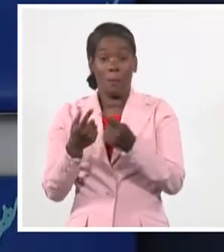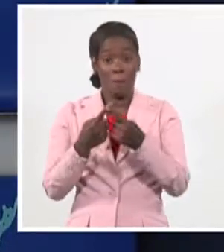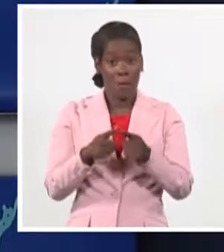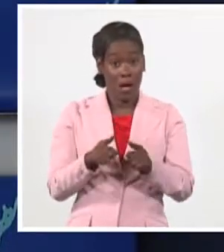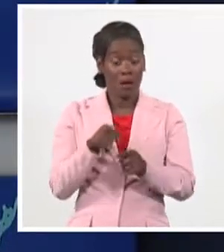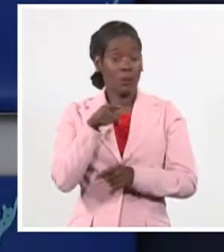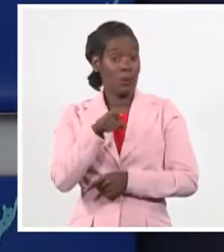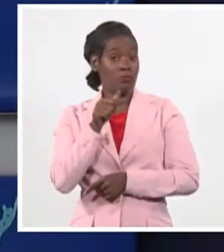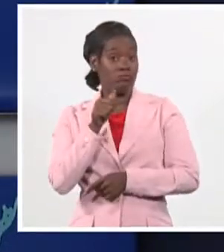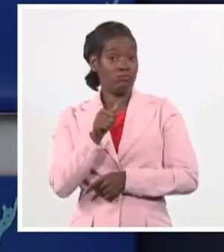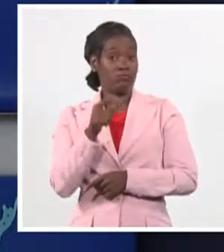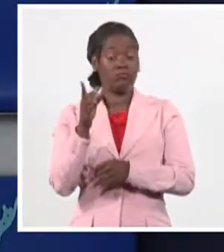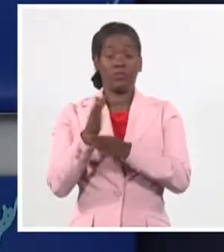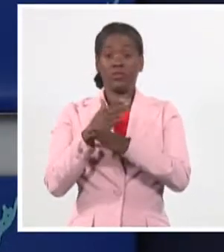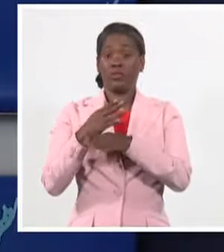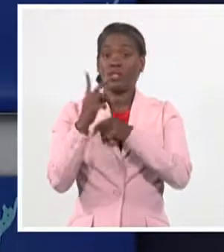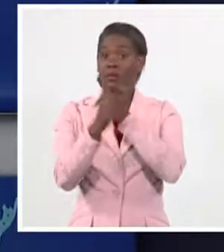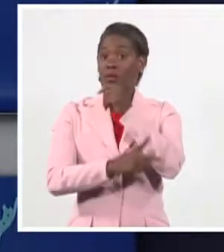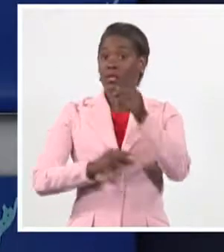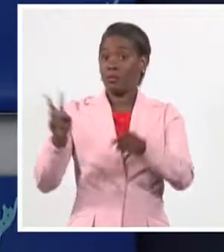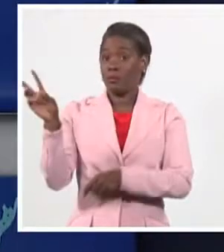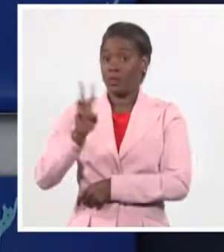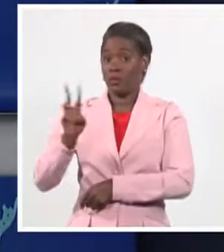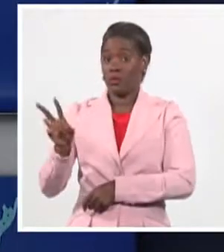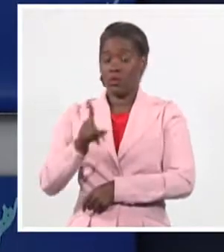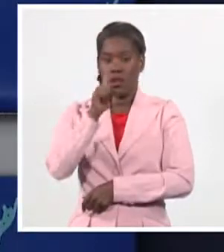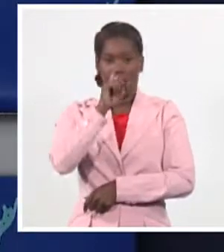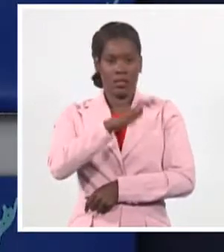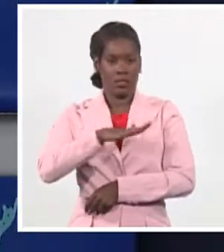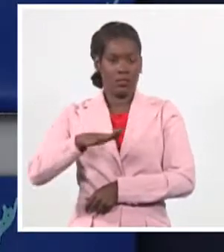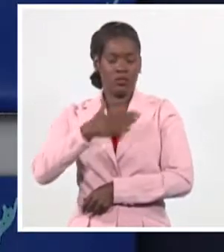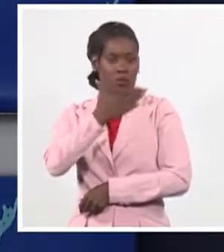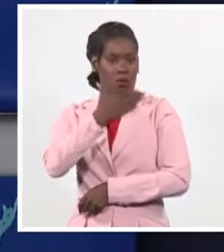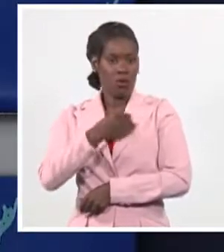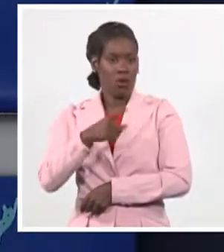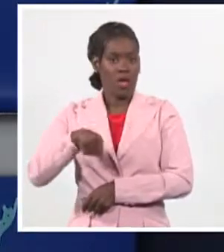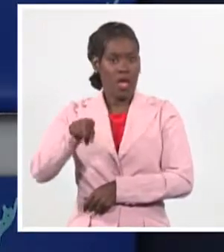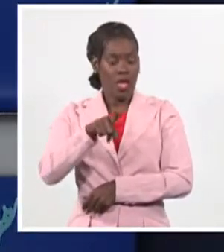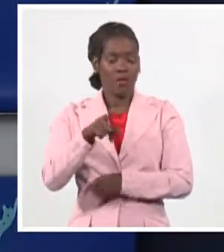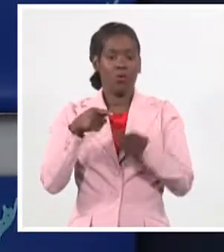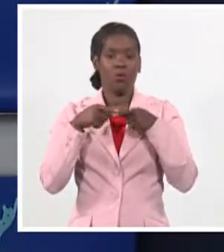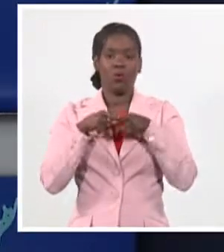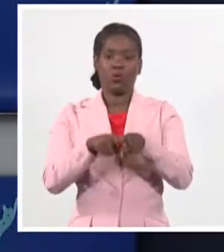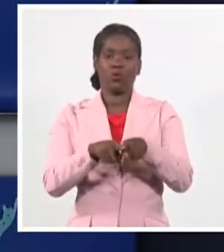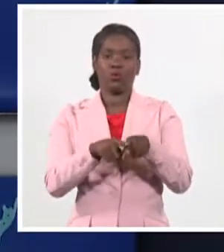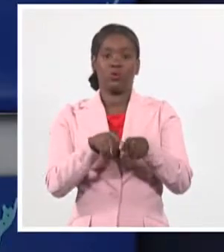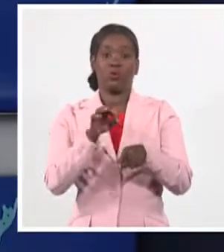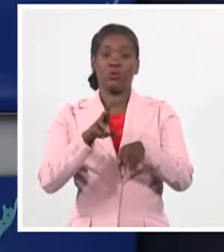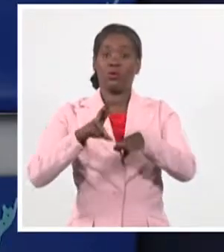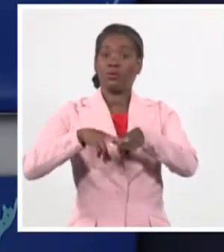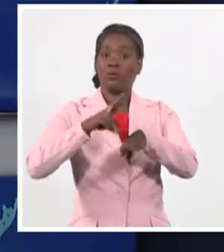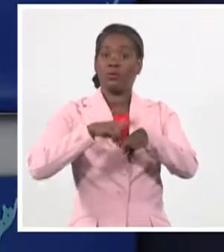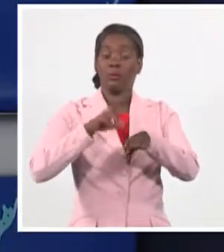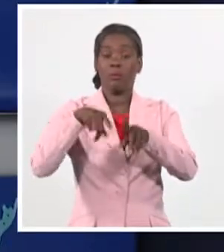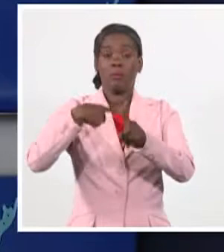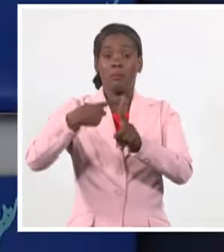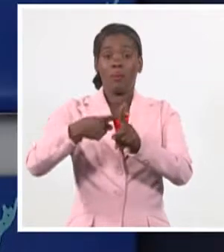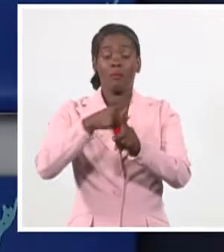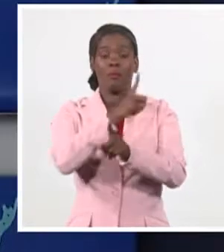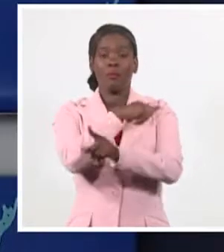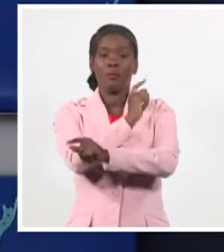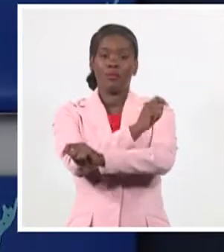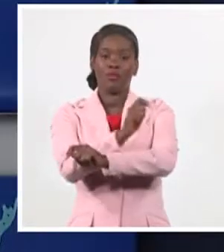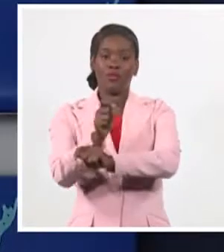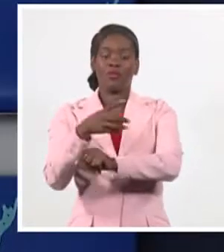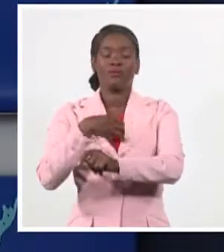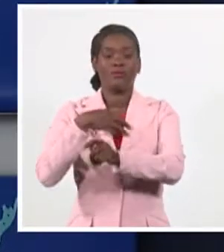máxima, en varios estados venezolanos, niños y adolescentes, representantes y profesores, desde hace 13 años, hacen del proyecto